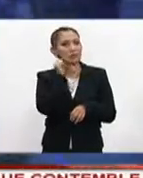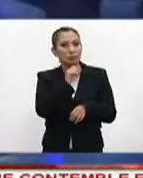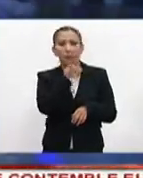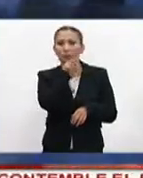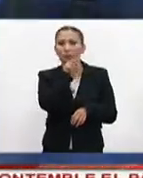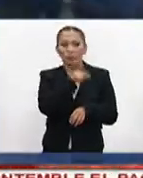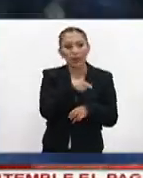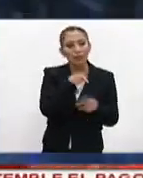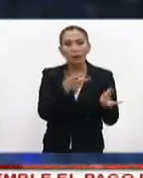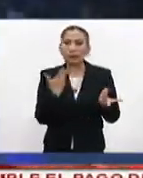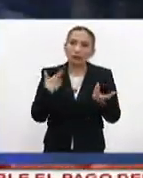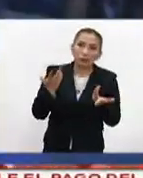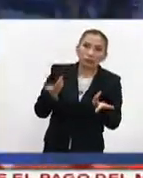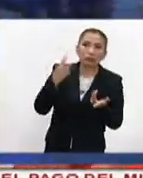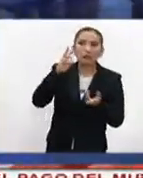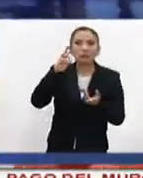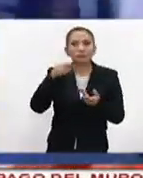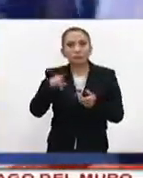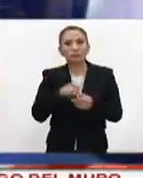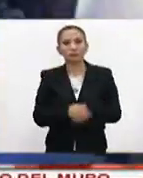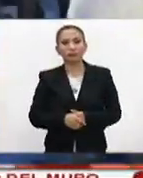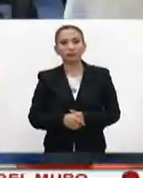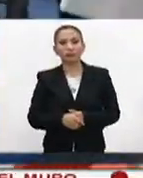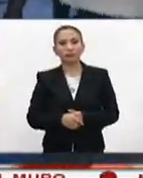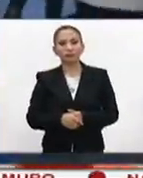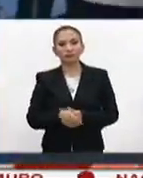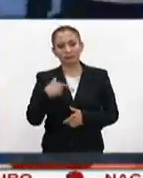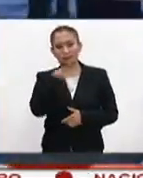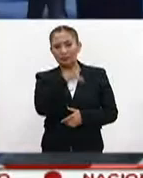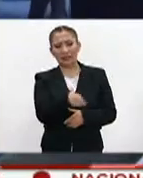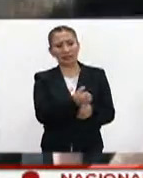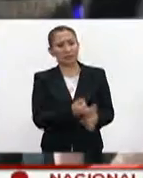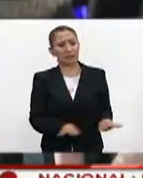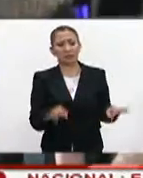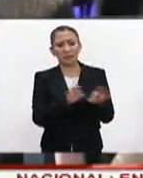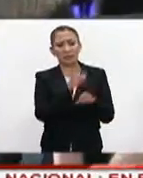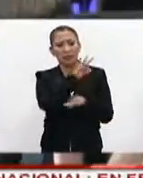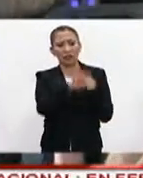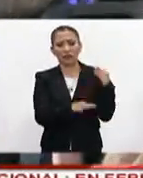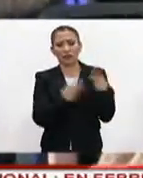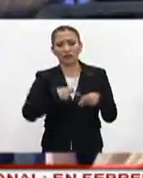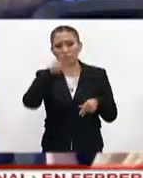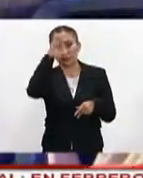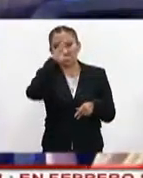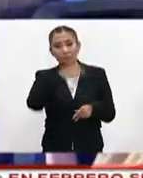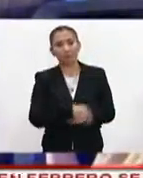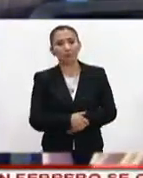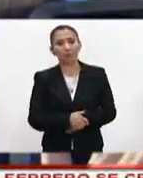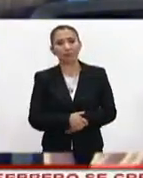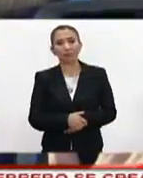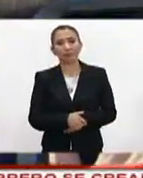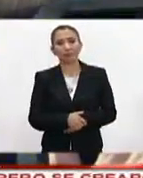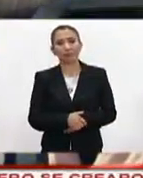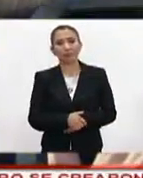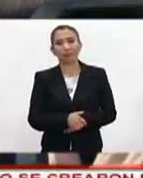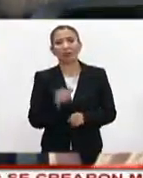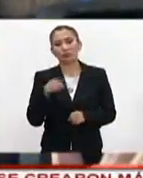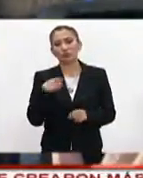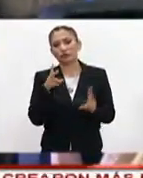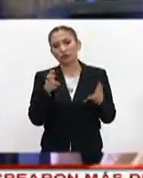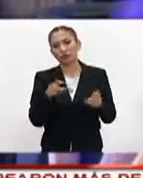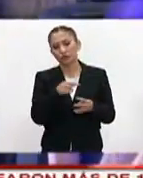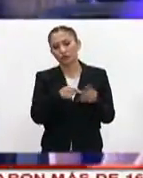de aspectos futuristas. Un físico... Entonces yo creo que era una figura importantísima para todos los científicos. Un físico... Un ejemplo en muchos